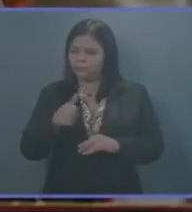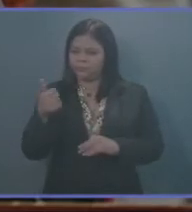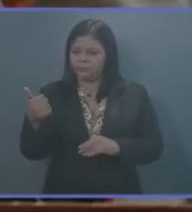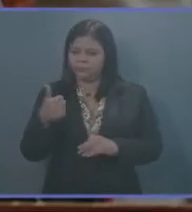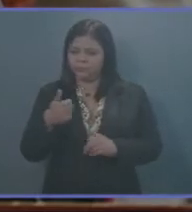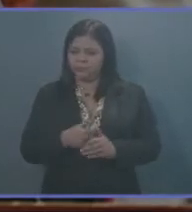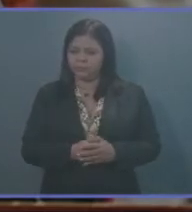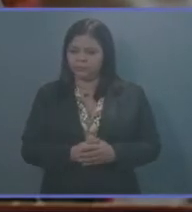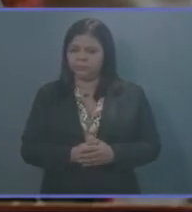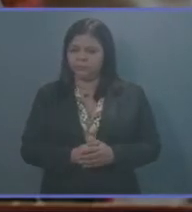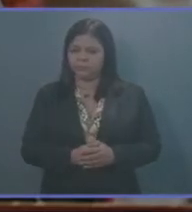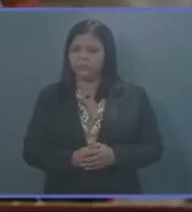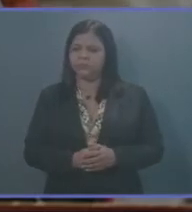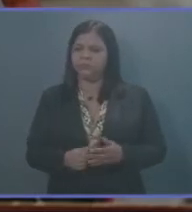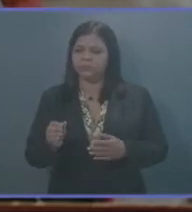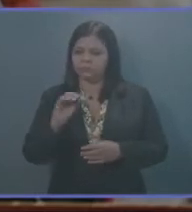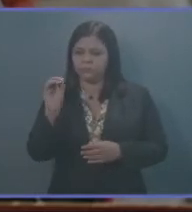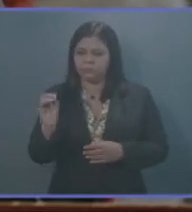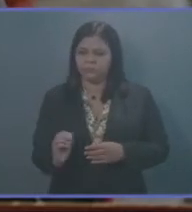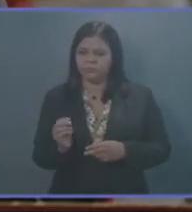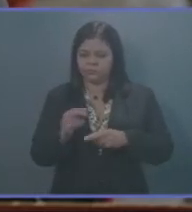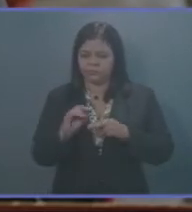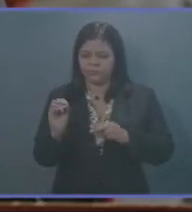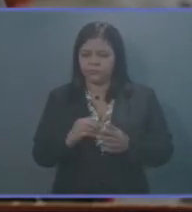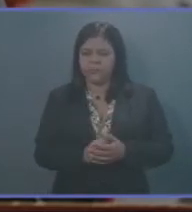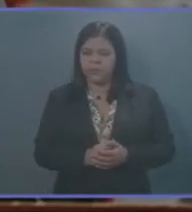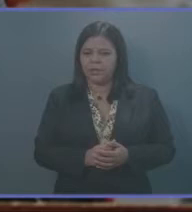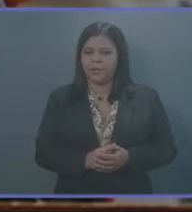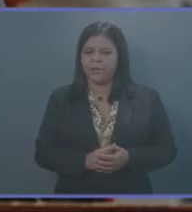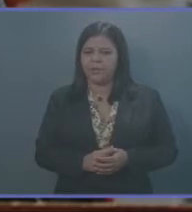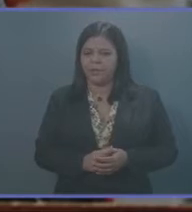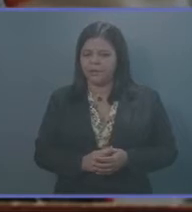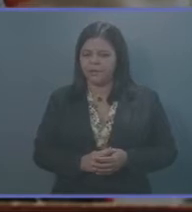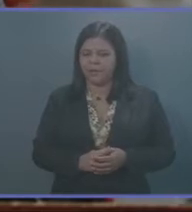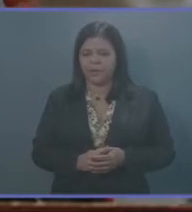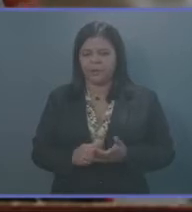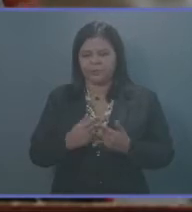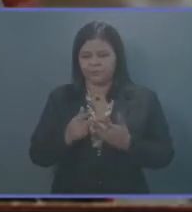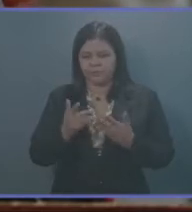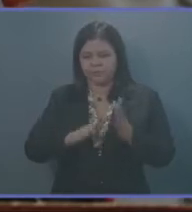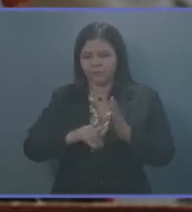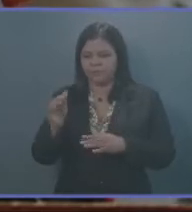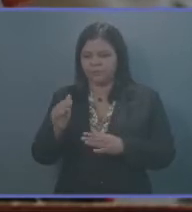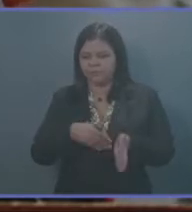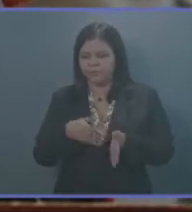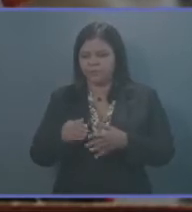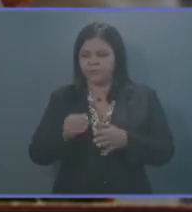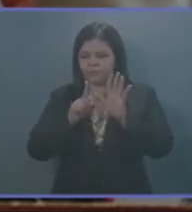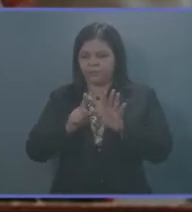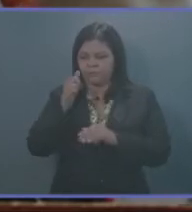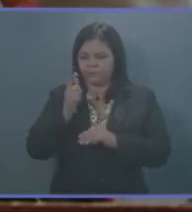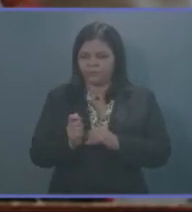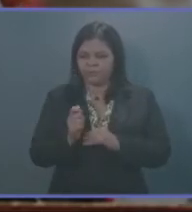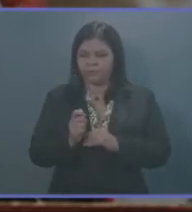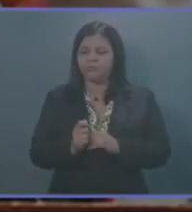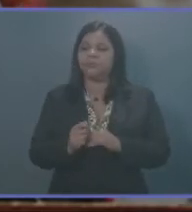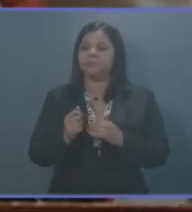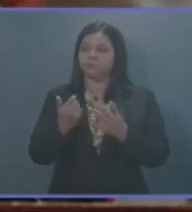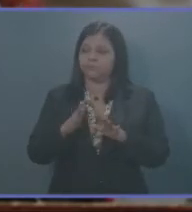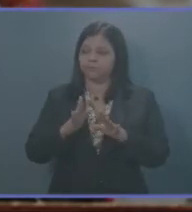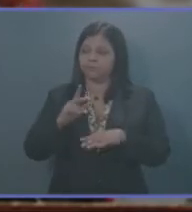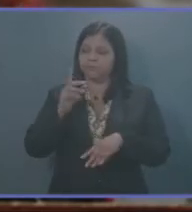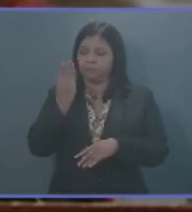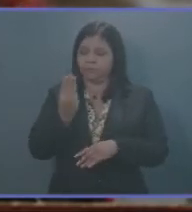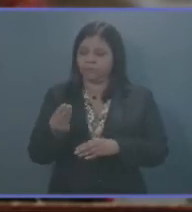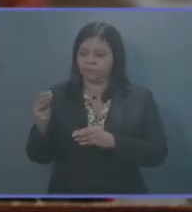de conversión de tasas de interés. Se pagarán semestralmente comenzando a los 6 meses, contados a partir de la fecha de